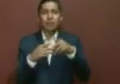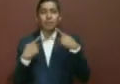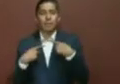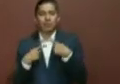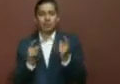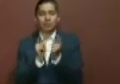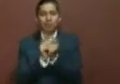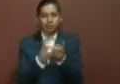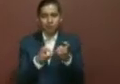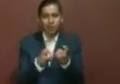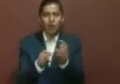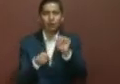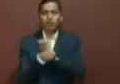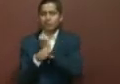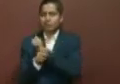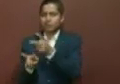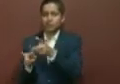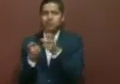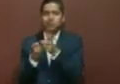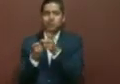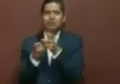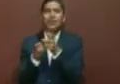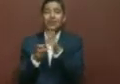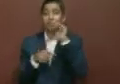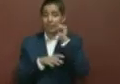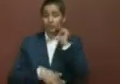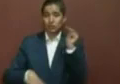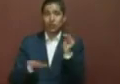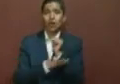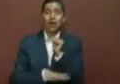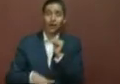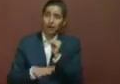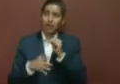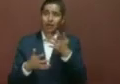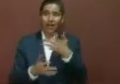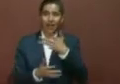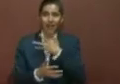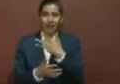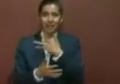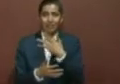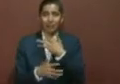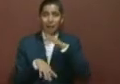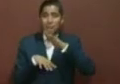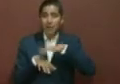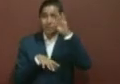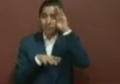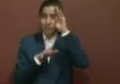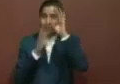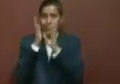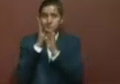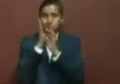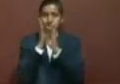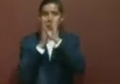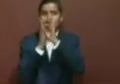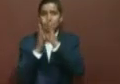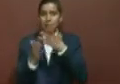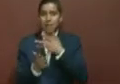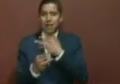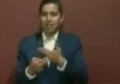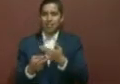robo a vehículos. En el caso de Michoacán, obvio, los que tenemos con mayor